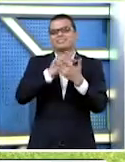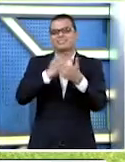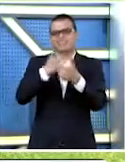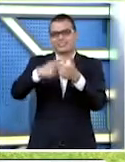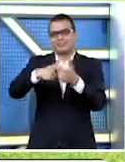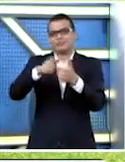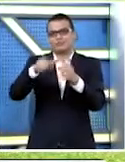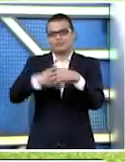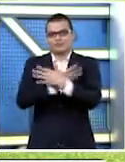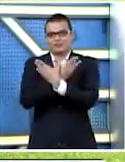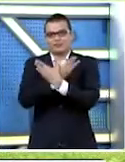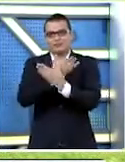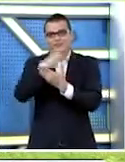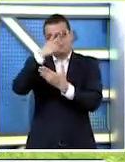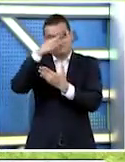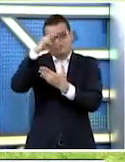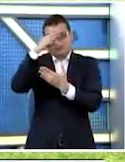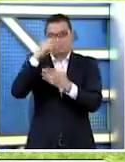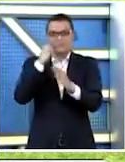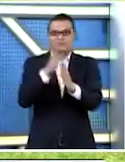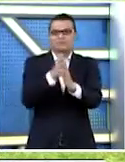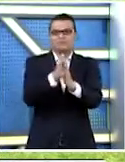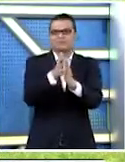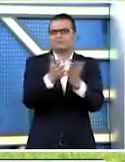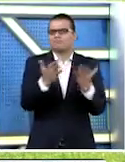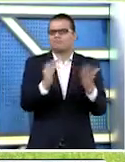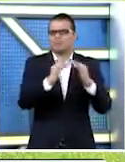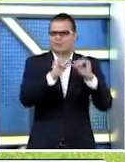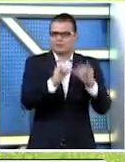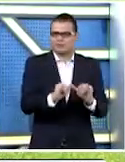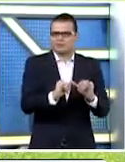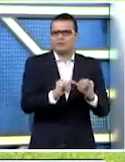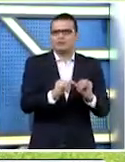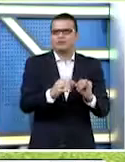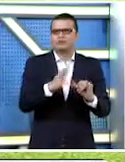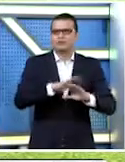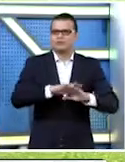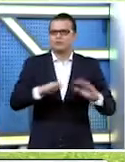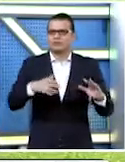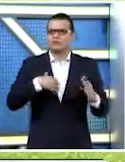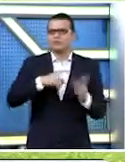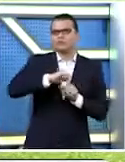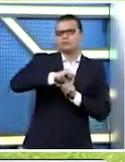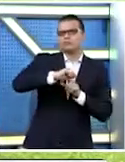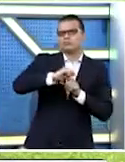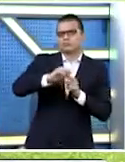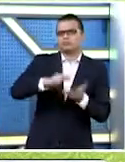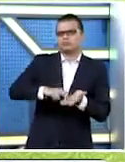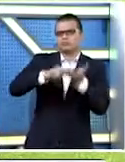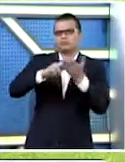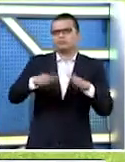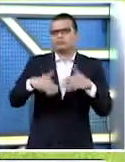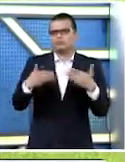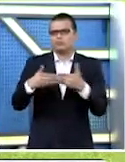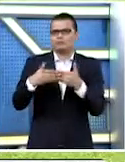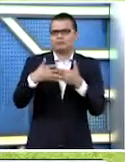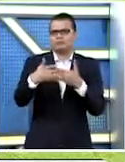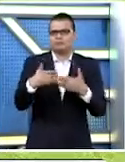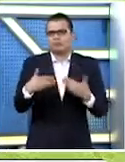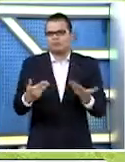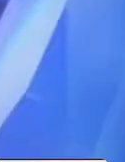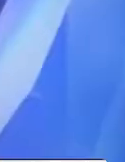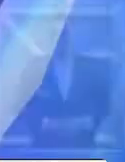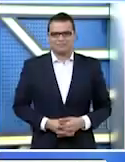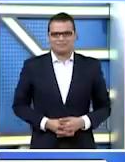América de México. Nos habla de la pandemia, de su recuperación y lo que se viene para este volante de fútbol